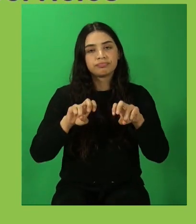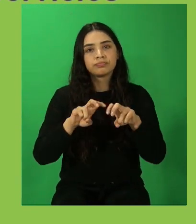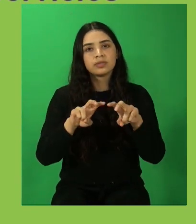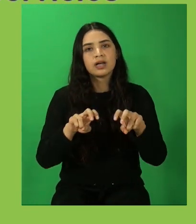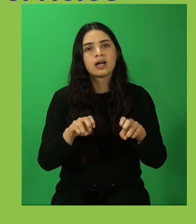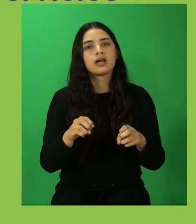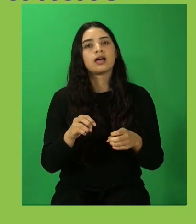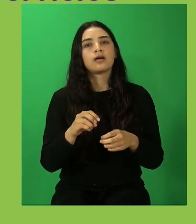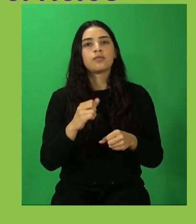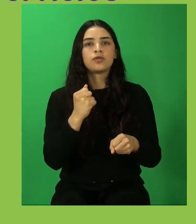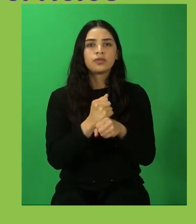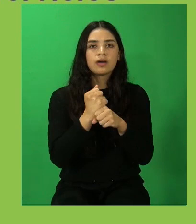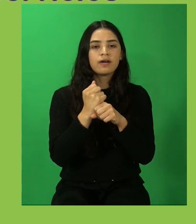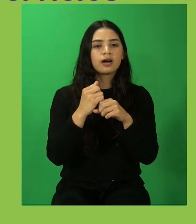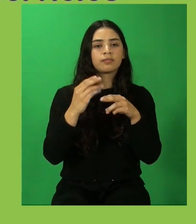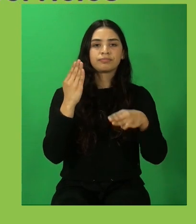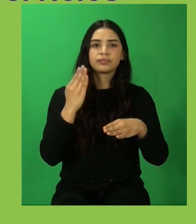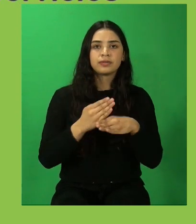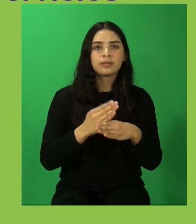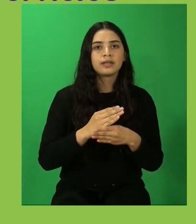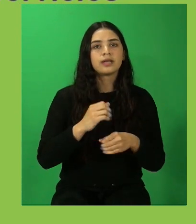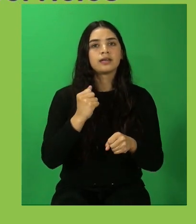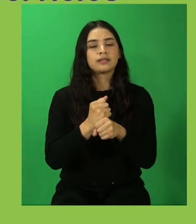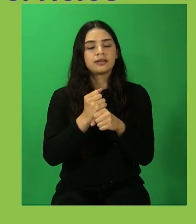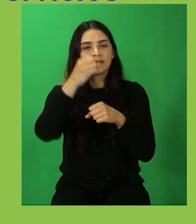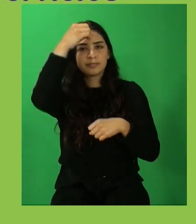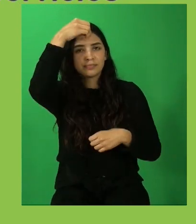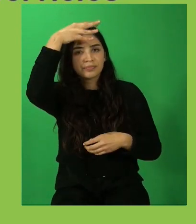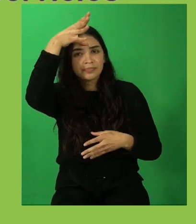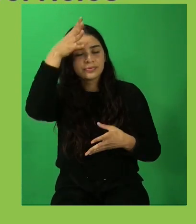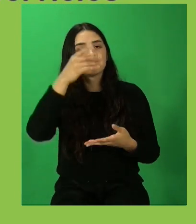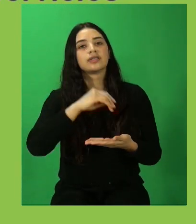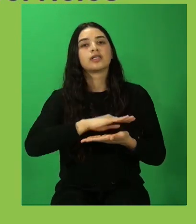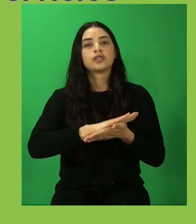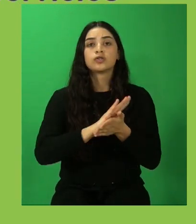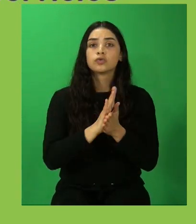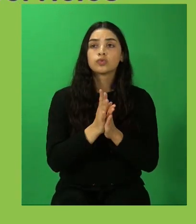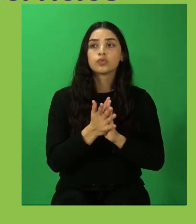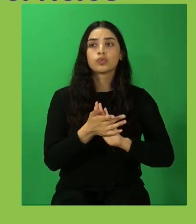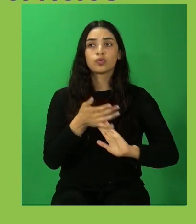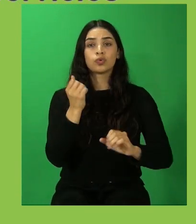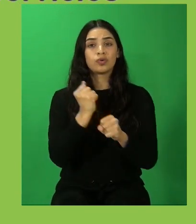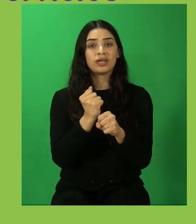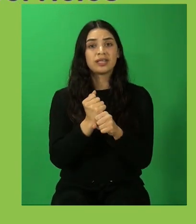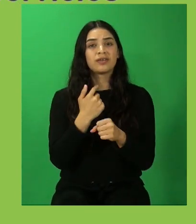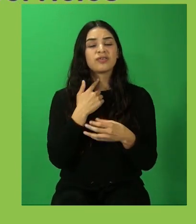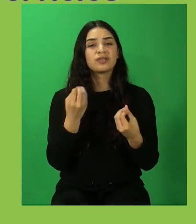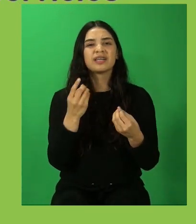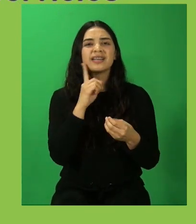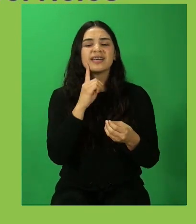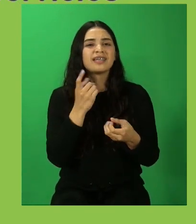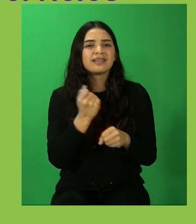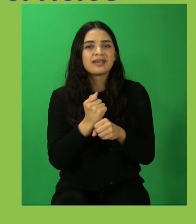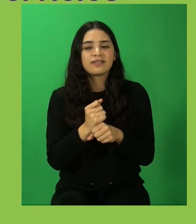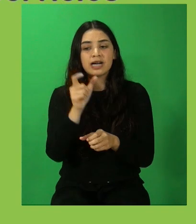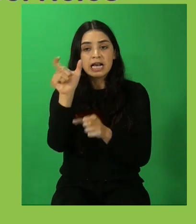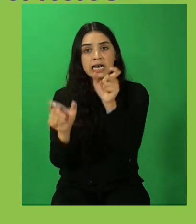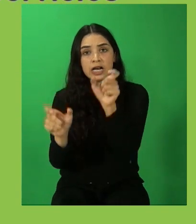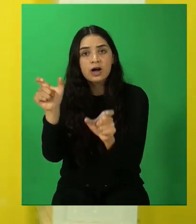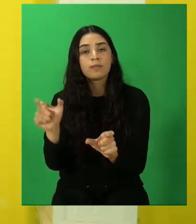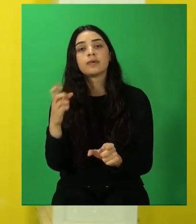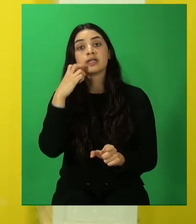recursos naturales, el trabajo es la actividad humana destinada a satisfacer